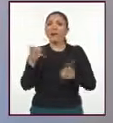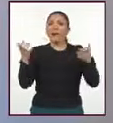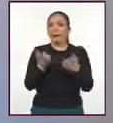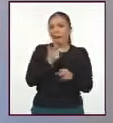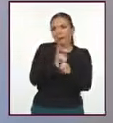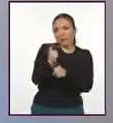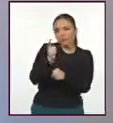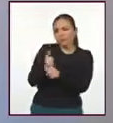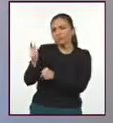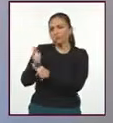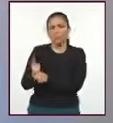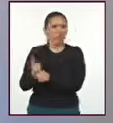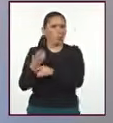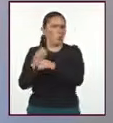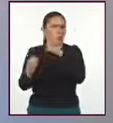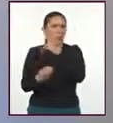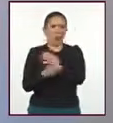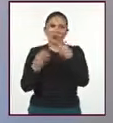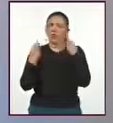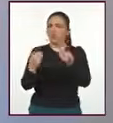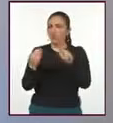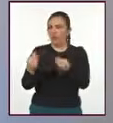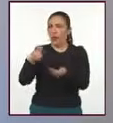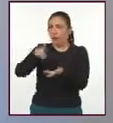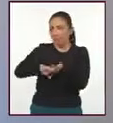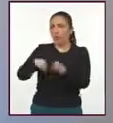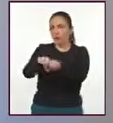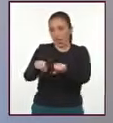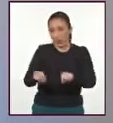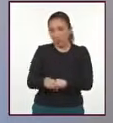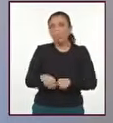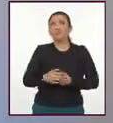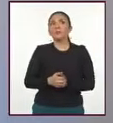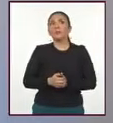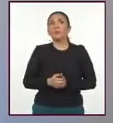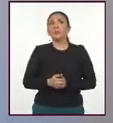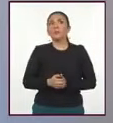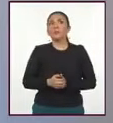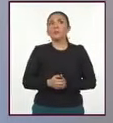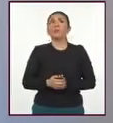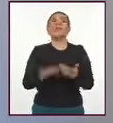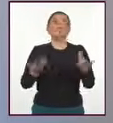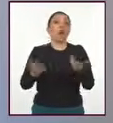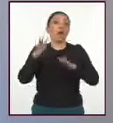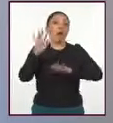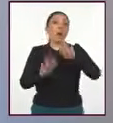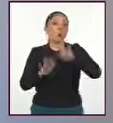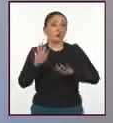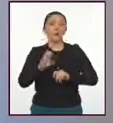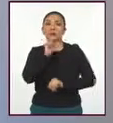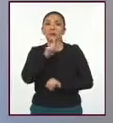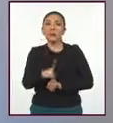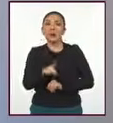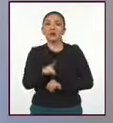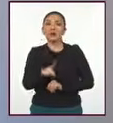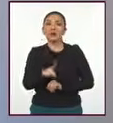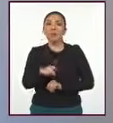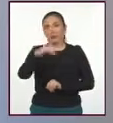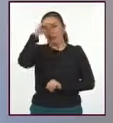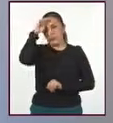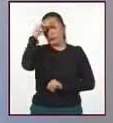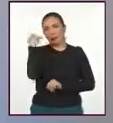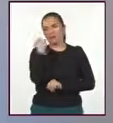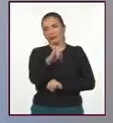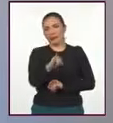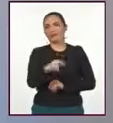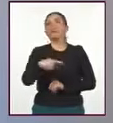muchísimas cosas en el aula. Hay veces que hasta va a sonar como una cosa como muy medio ilógica, un poquito absurda,